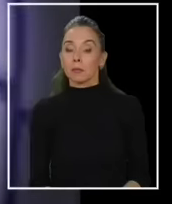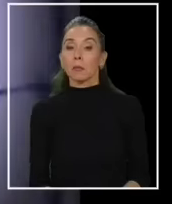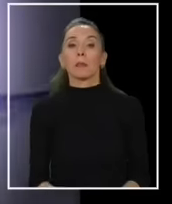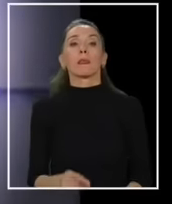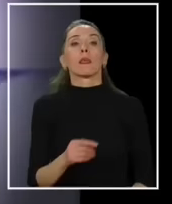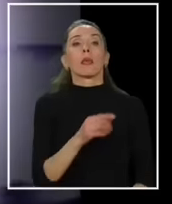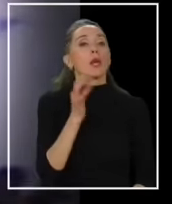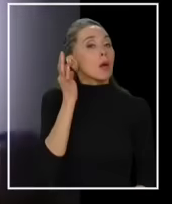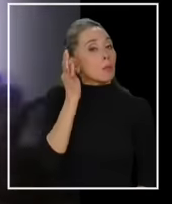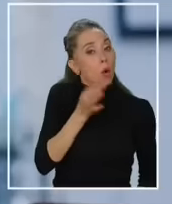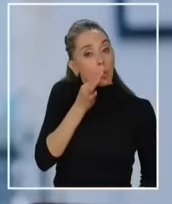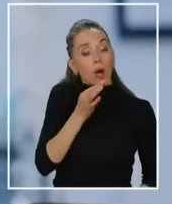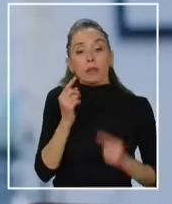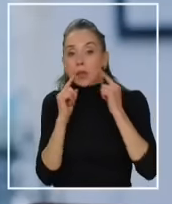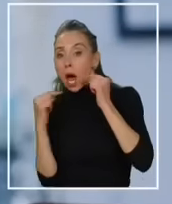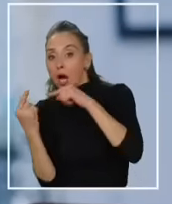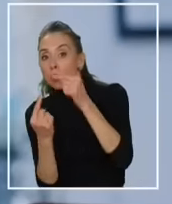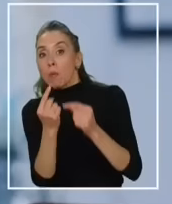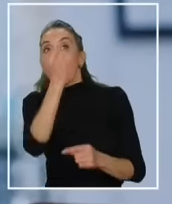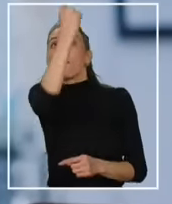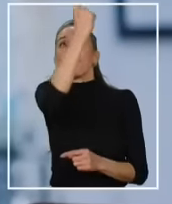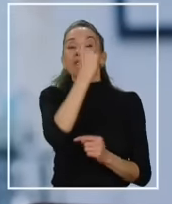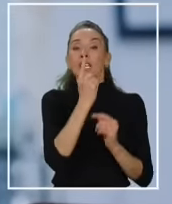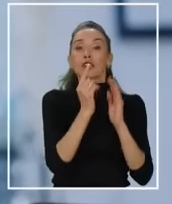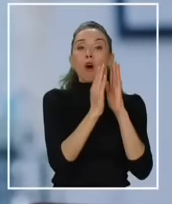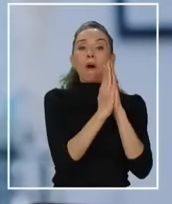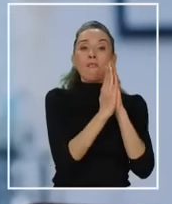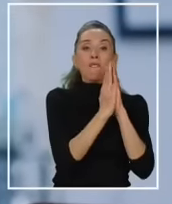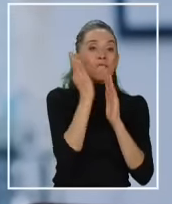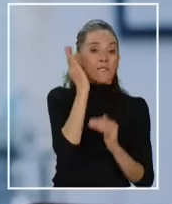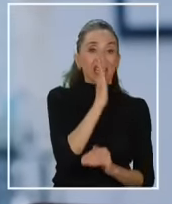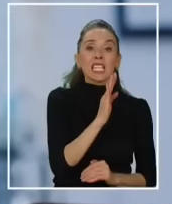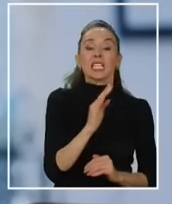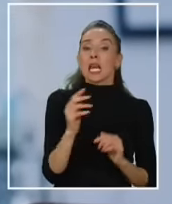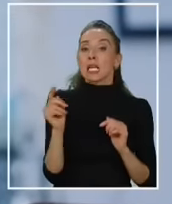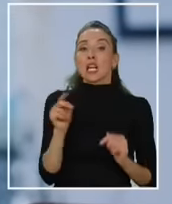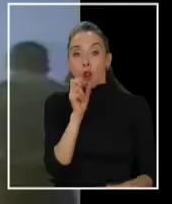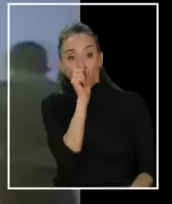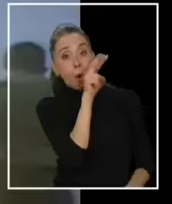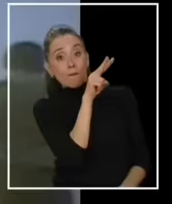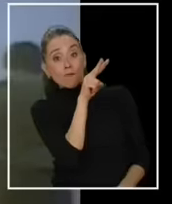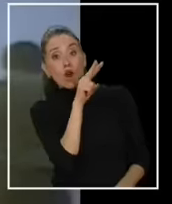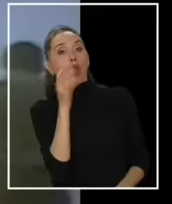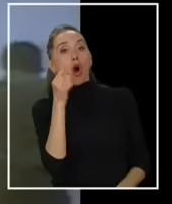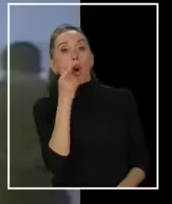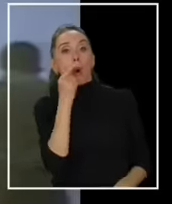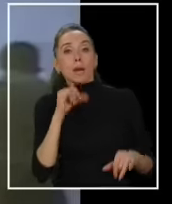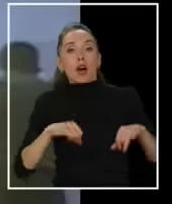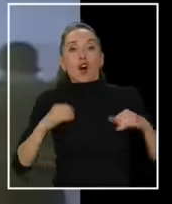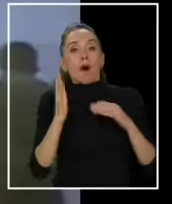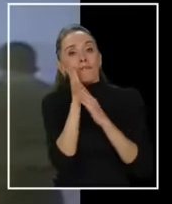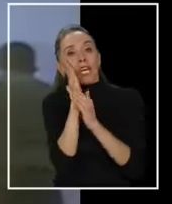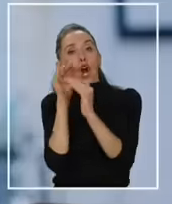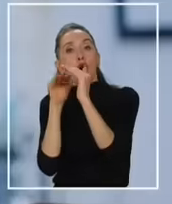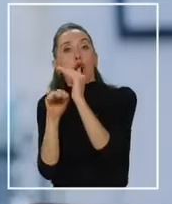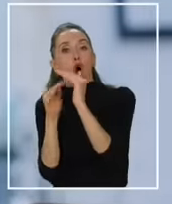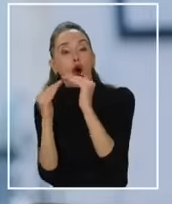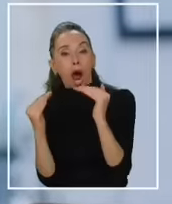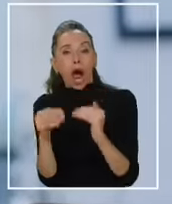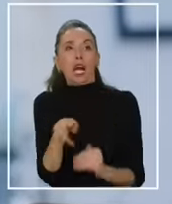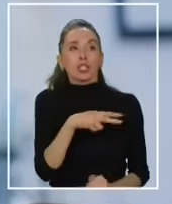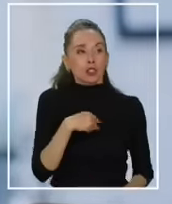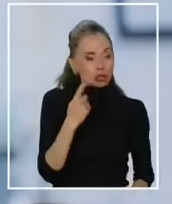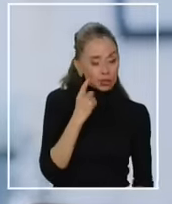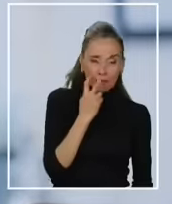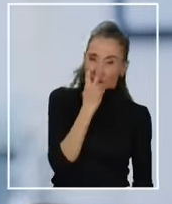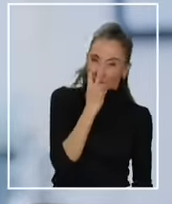Andaba un rumor de que se había aparecido la Virgen con un joven del hogar en esos años. Y empezamos a venir nosotros